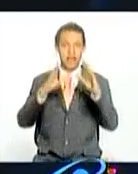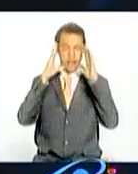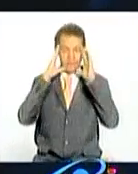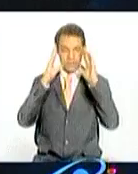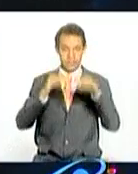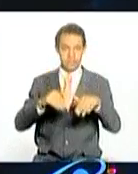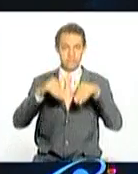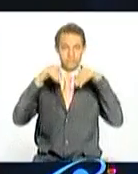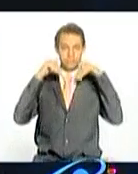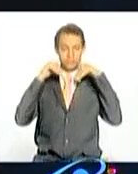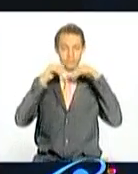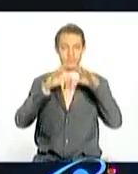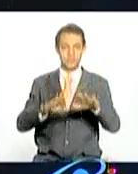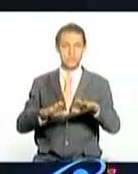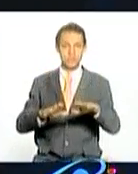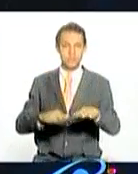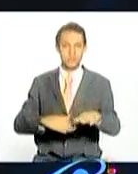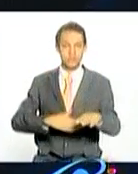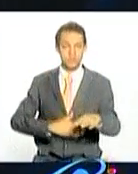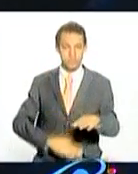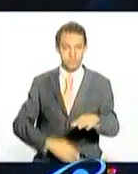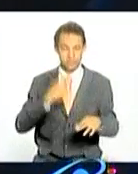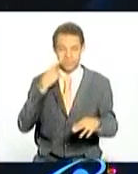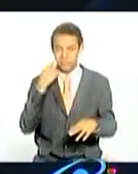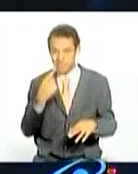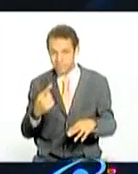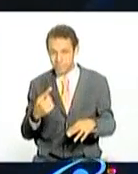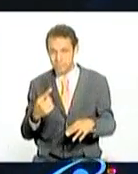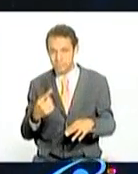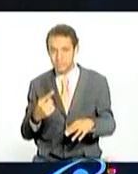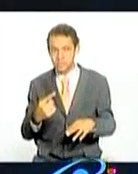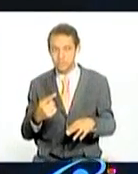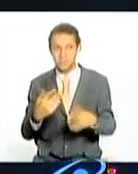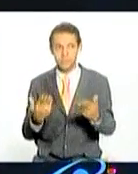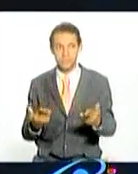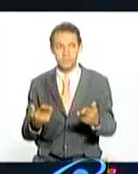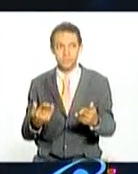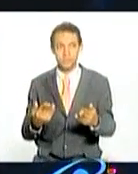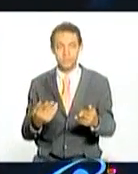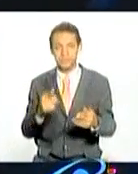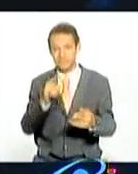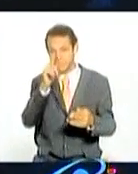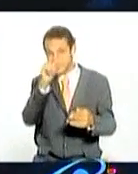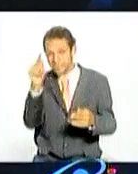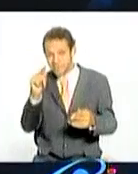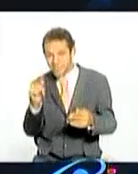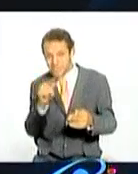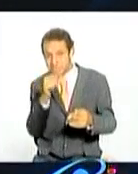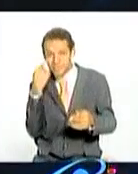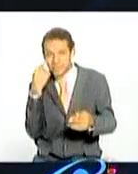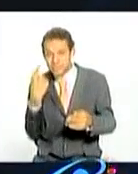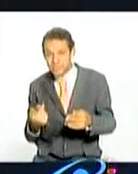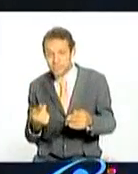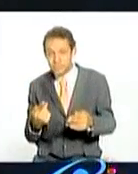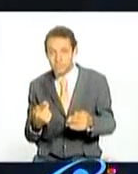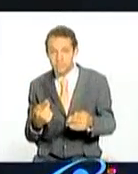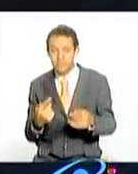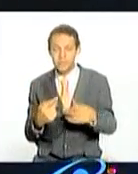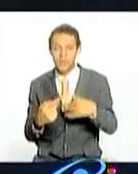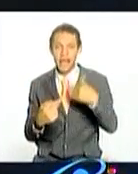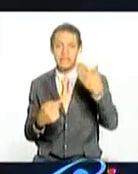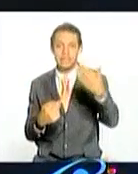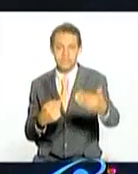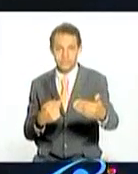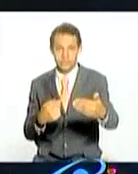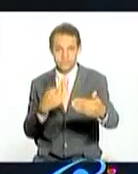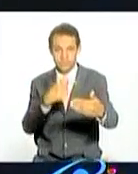ella estaría acá, ¿sí? Estamos en un corte longitudinal del útero, este sería el fondo,